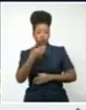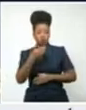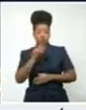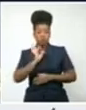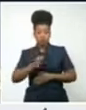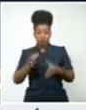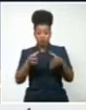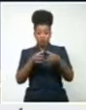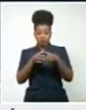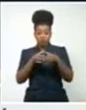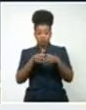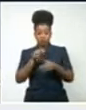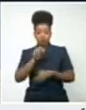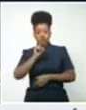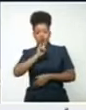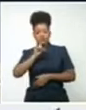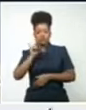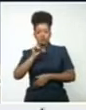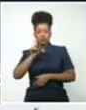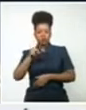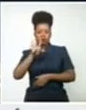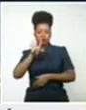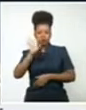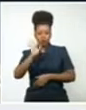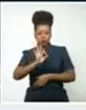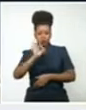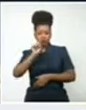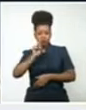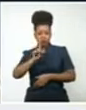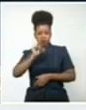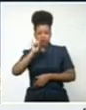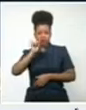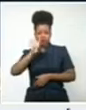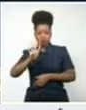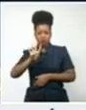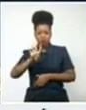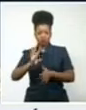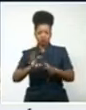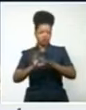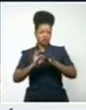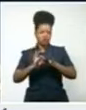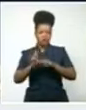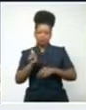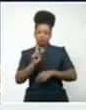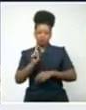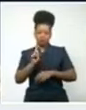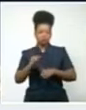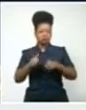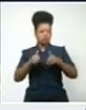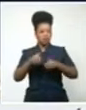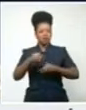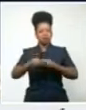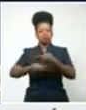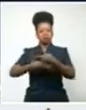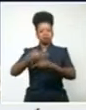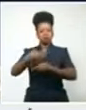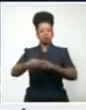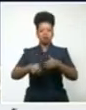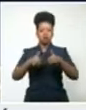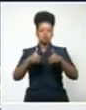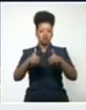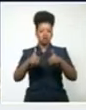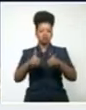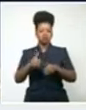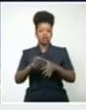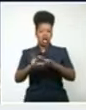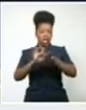el 99,4%, tienen una evolución clínica estable. Hoy estamos hablando de un grave.